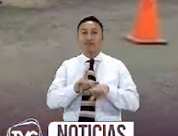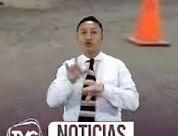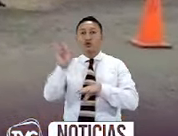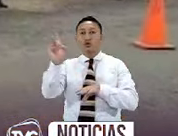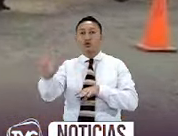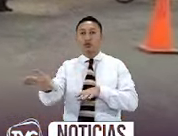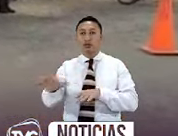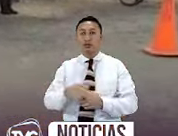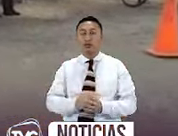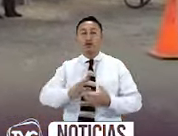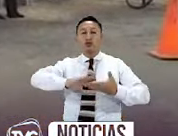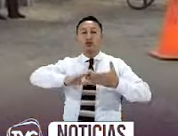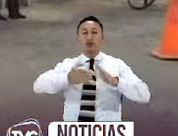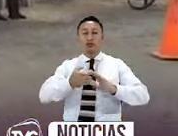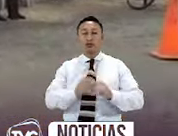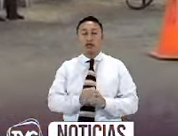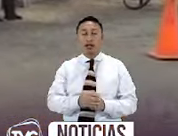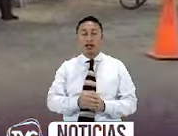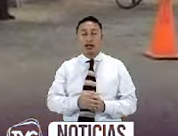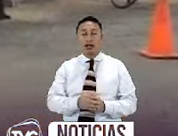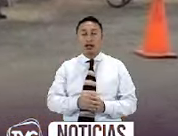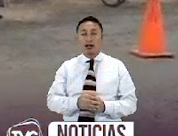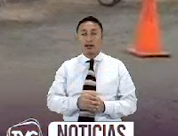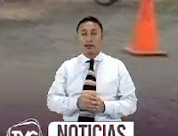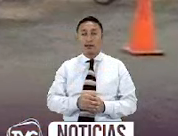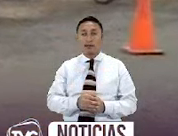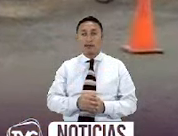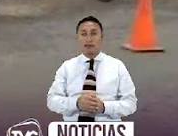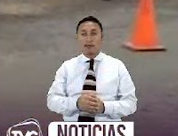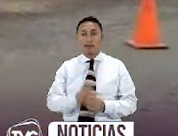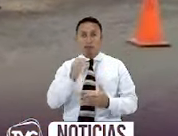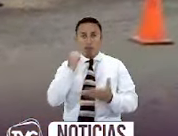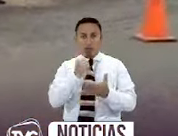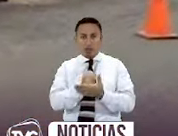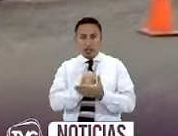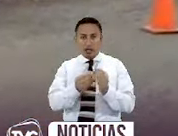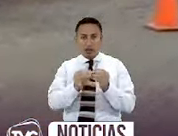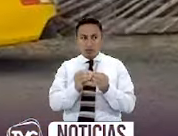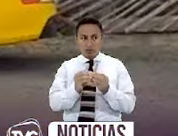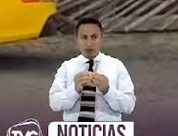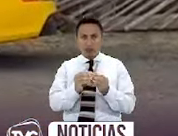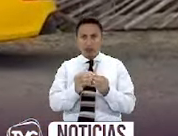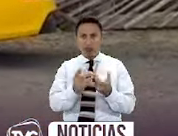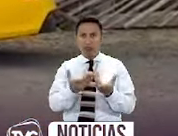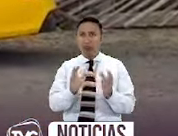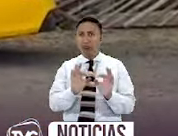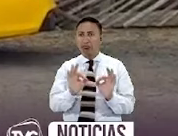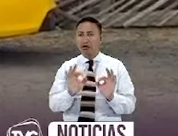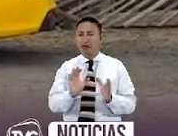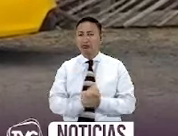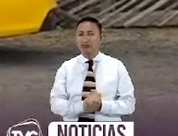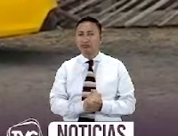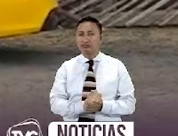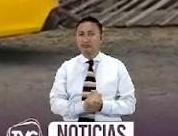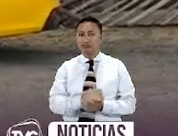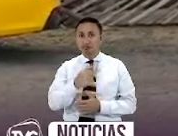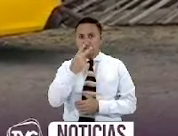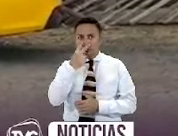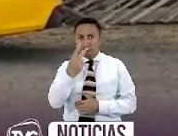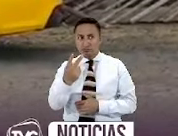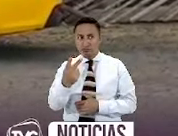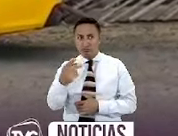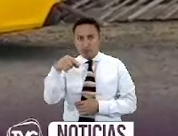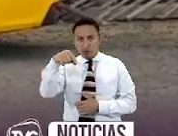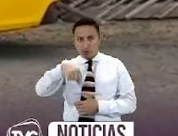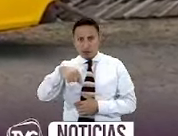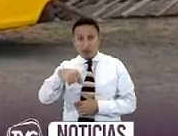en la comuna Buenafuente, pero ya no tenía las placas y numeraciones cubiertas. No vimos en realidad nada, solo nos percatamos ya cuando la